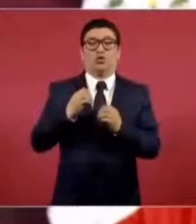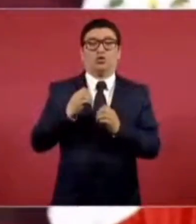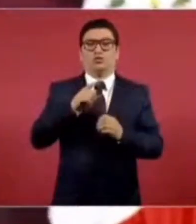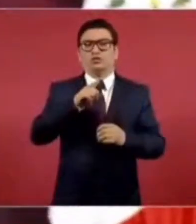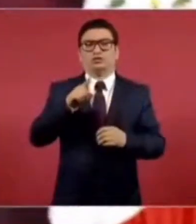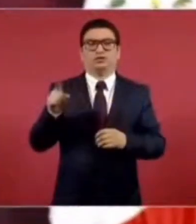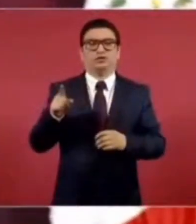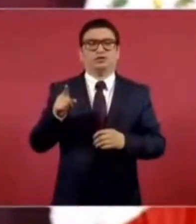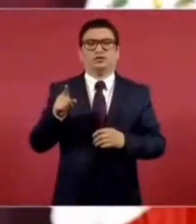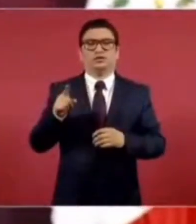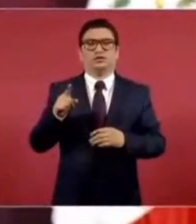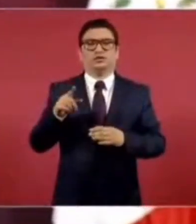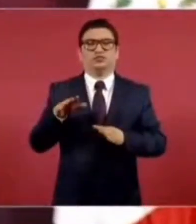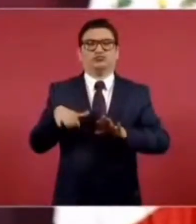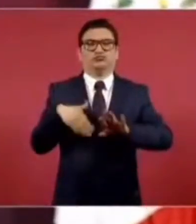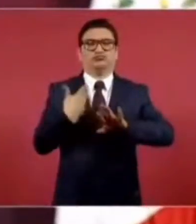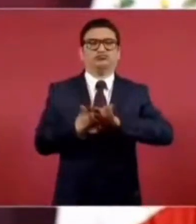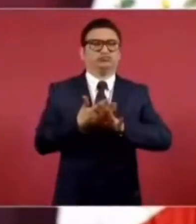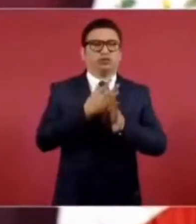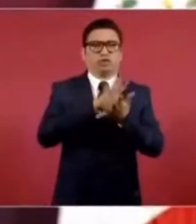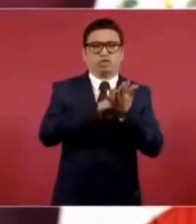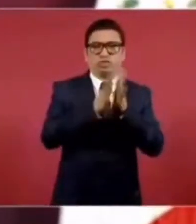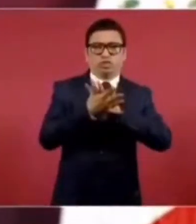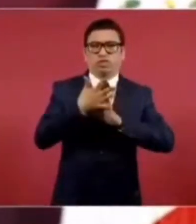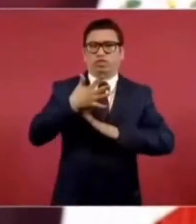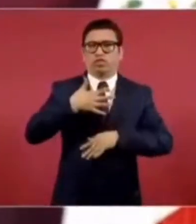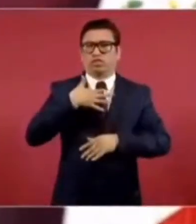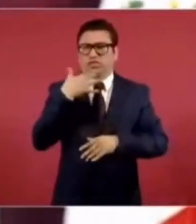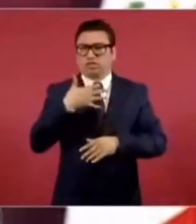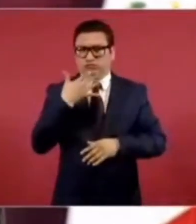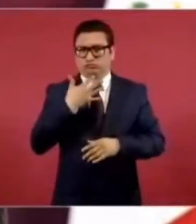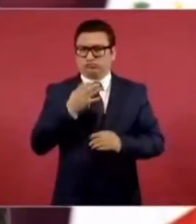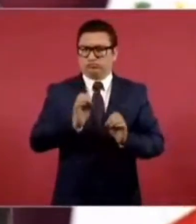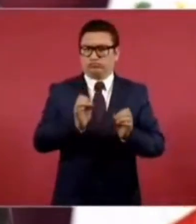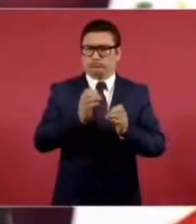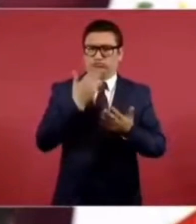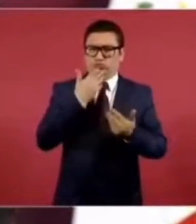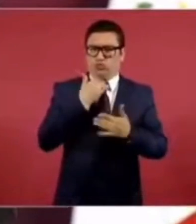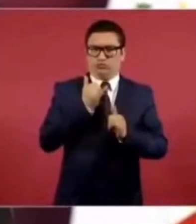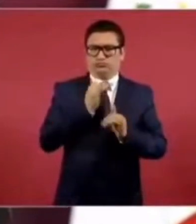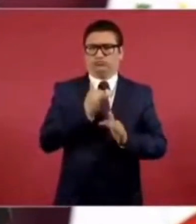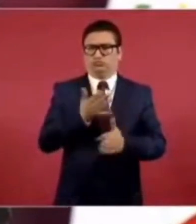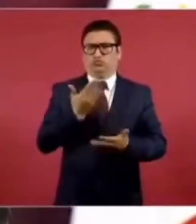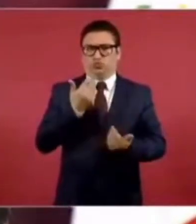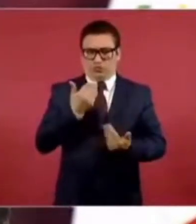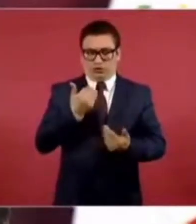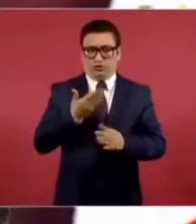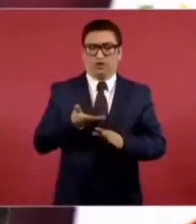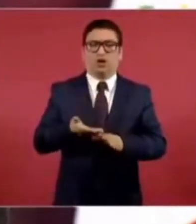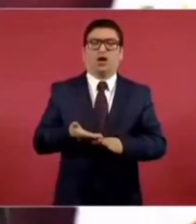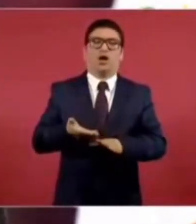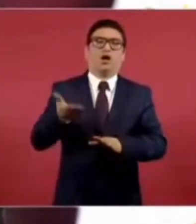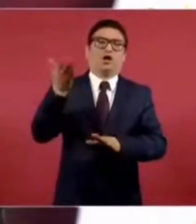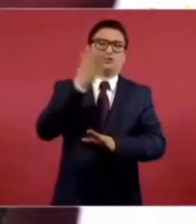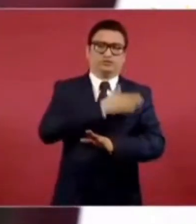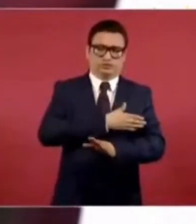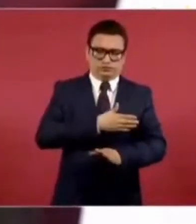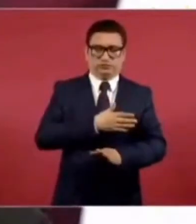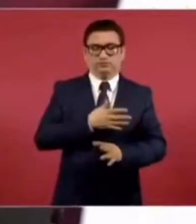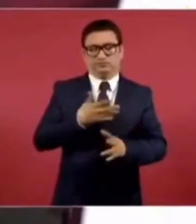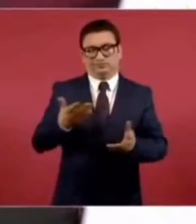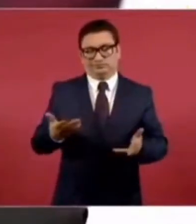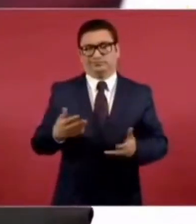este hacen trampa antes era más